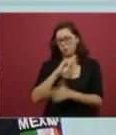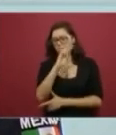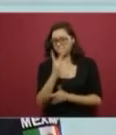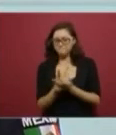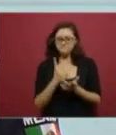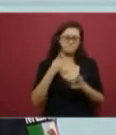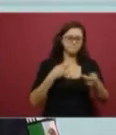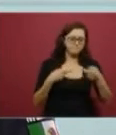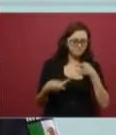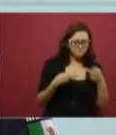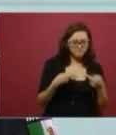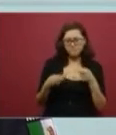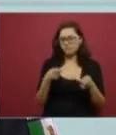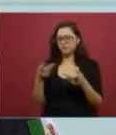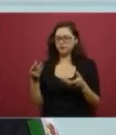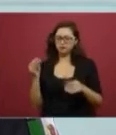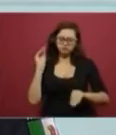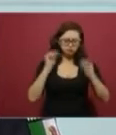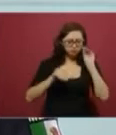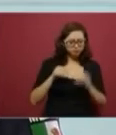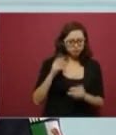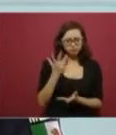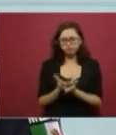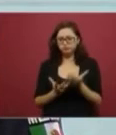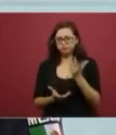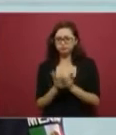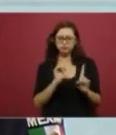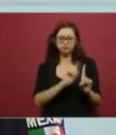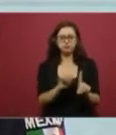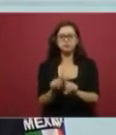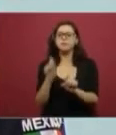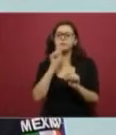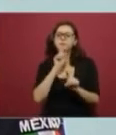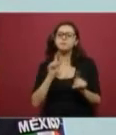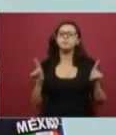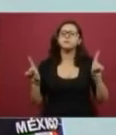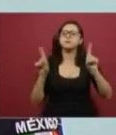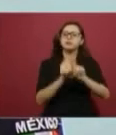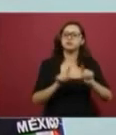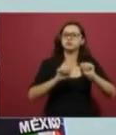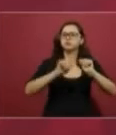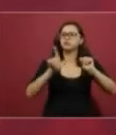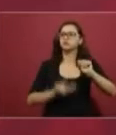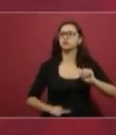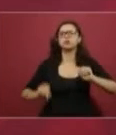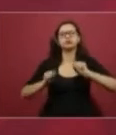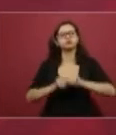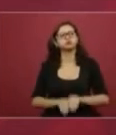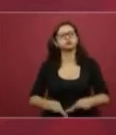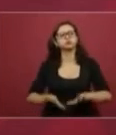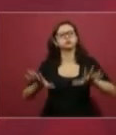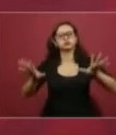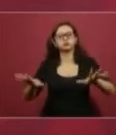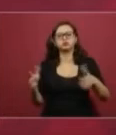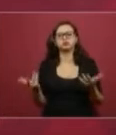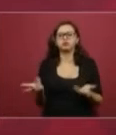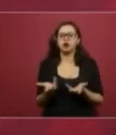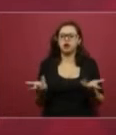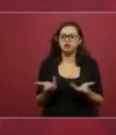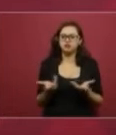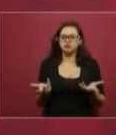con cierta formación pues tiene el derecho y la responsabilidad de tomar la decisión de 53 y